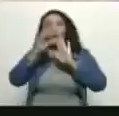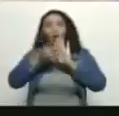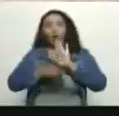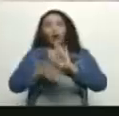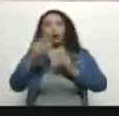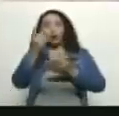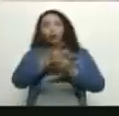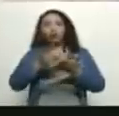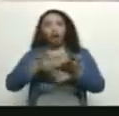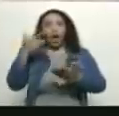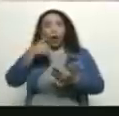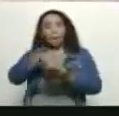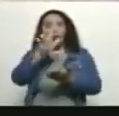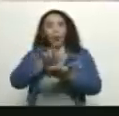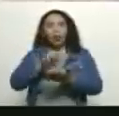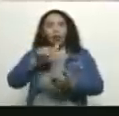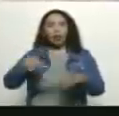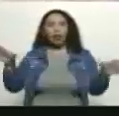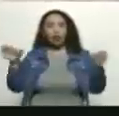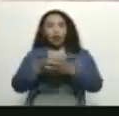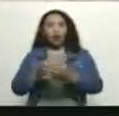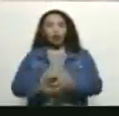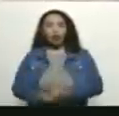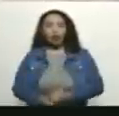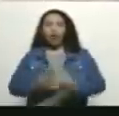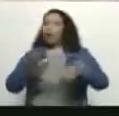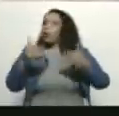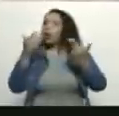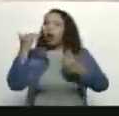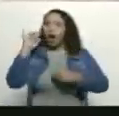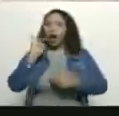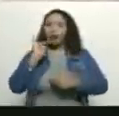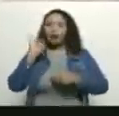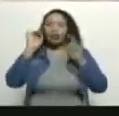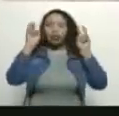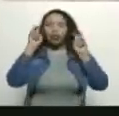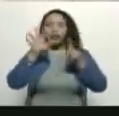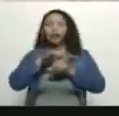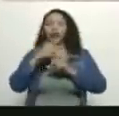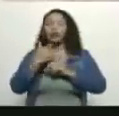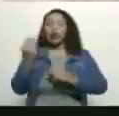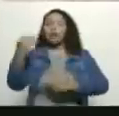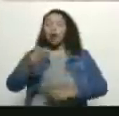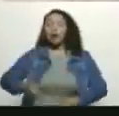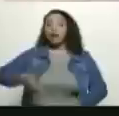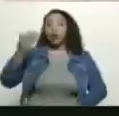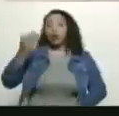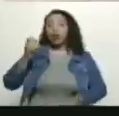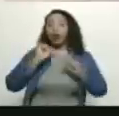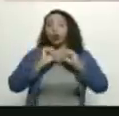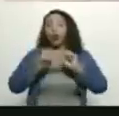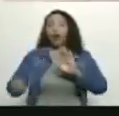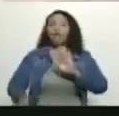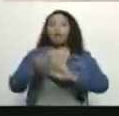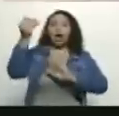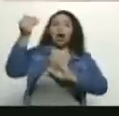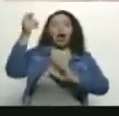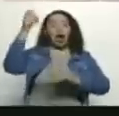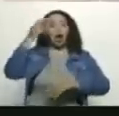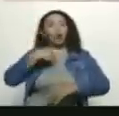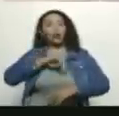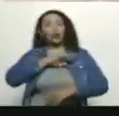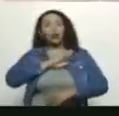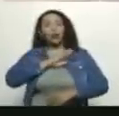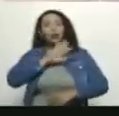hemos aprobado en esta cumbre, los cuales abordan las situaciones más apremiantes que continúan afectando a nuestras